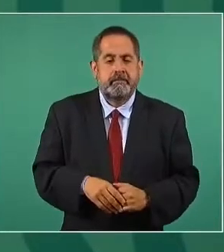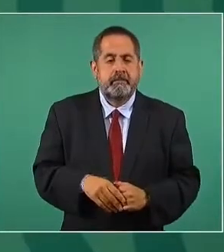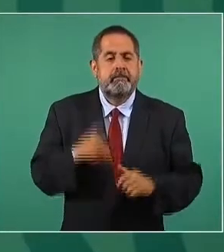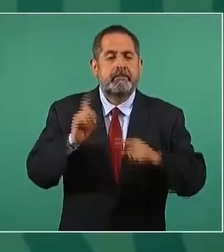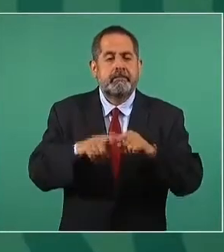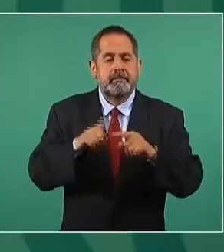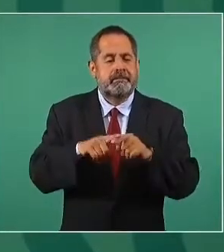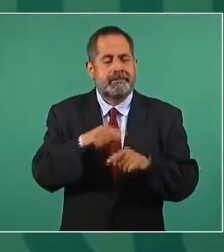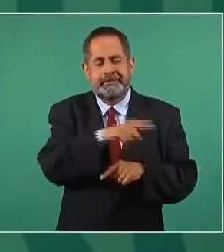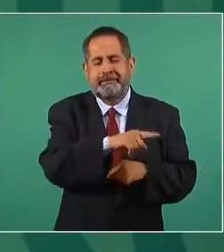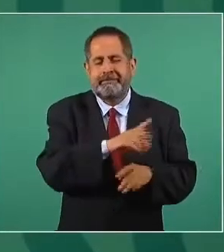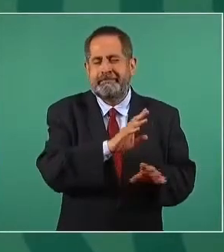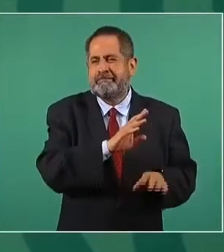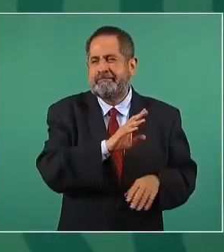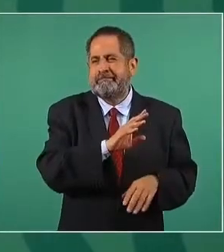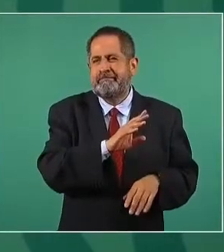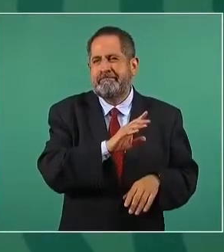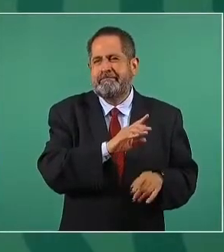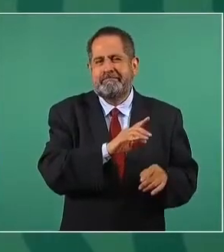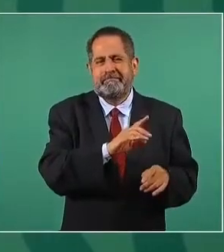porque es un cuento.